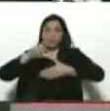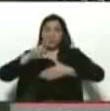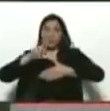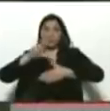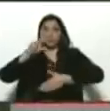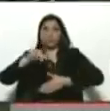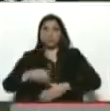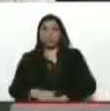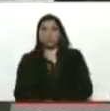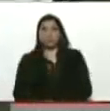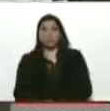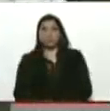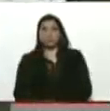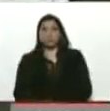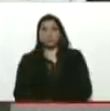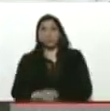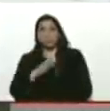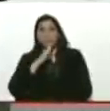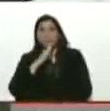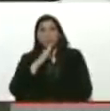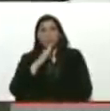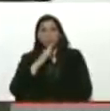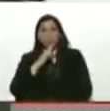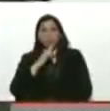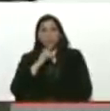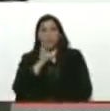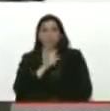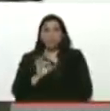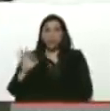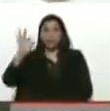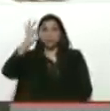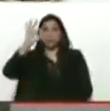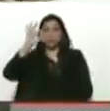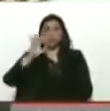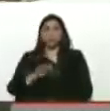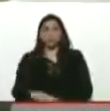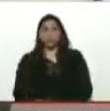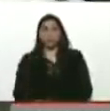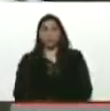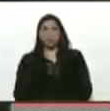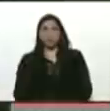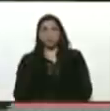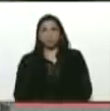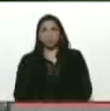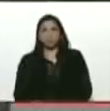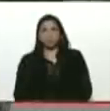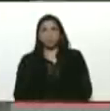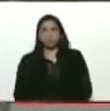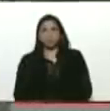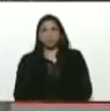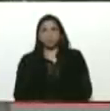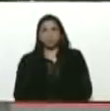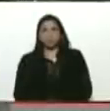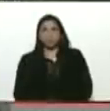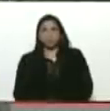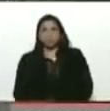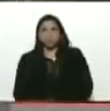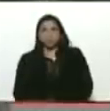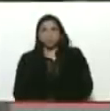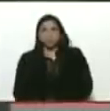Bueno, Banco Banesco, una cantidad. Aquí está. Esto que están aquí son una